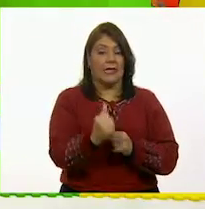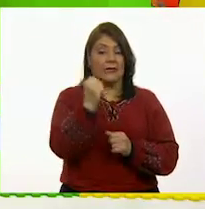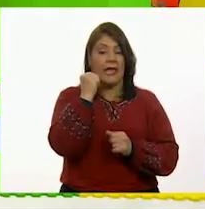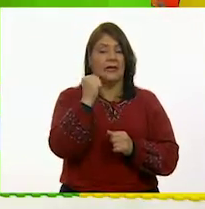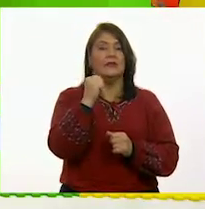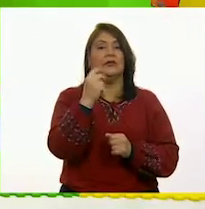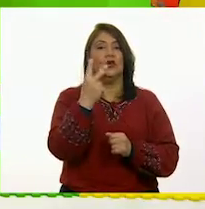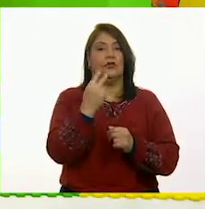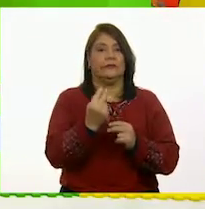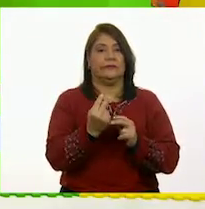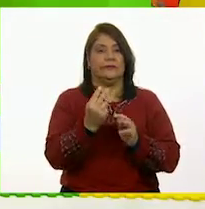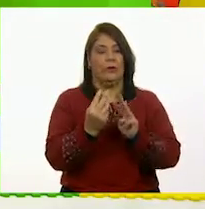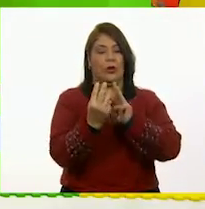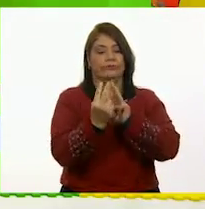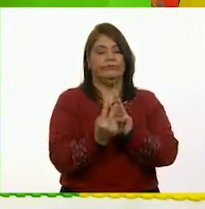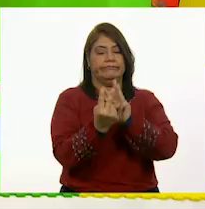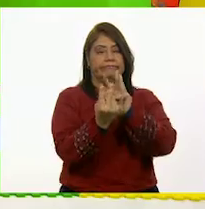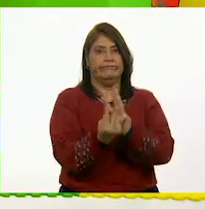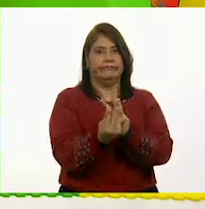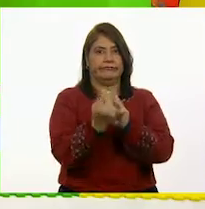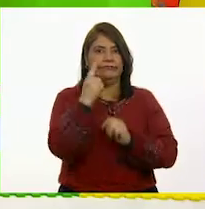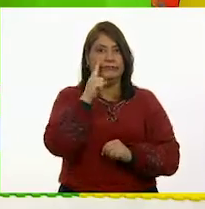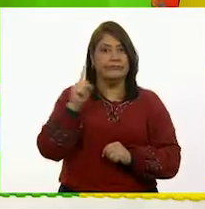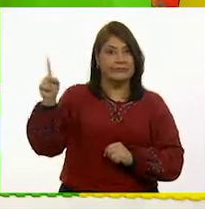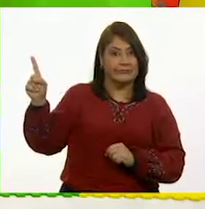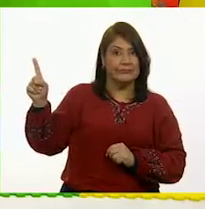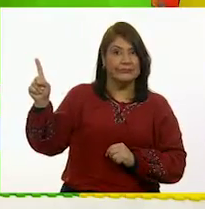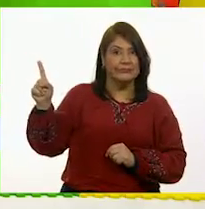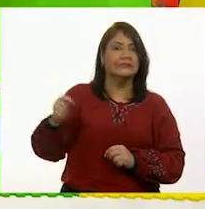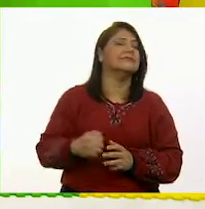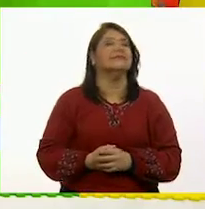3 atrás y 2 adelante. Adelante. ¿Así está bien? Sí. Muy bien.